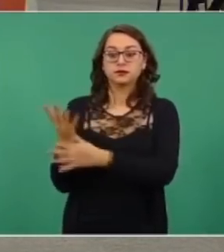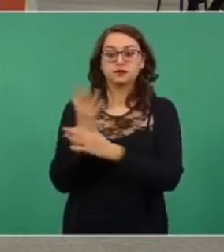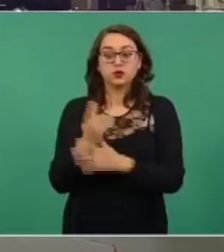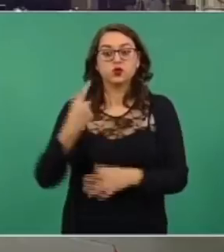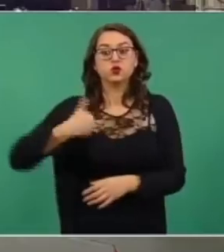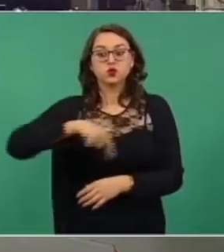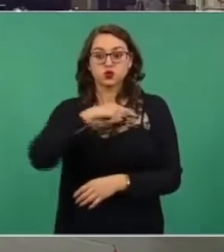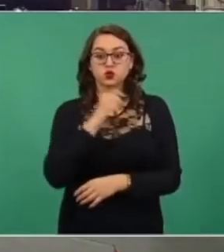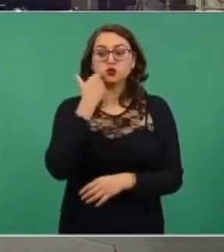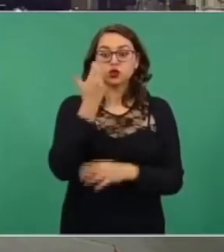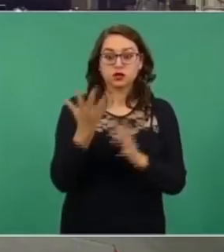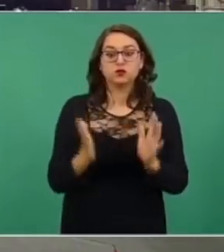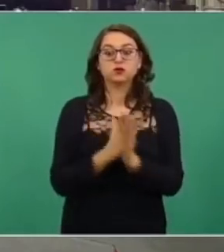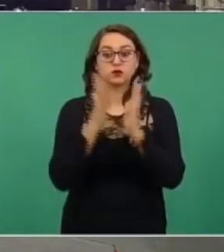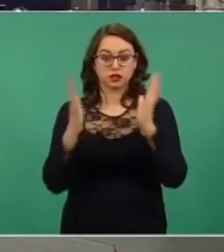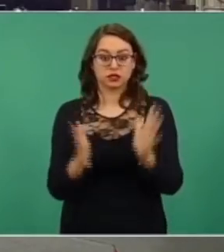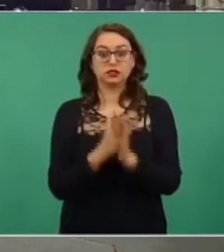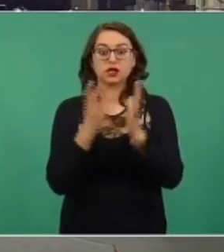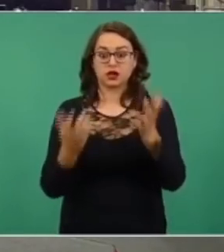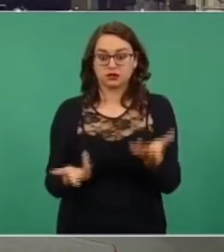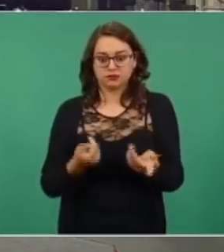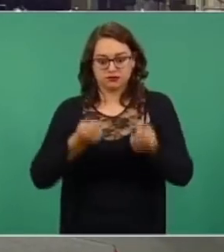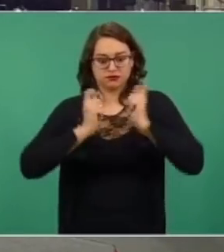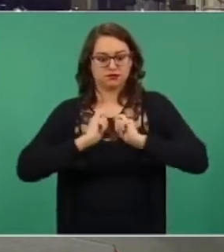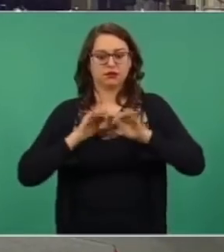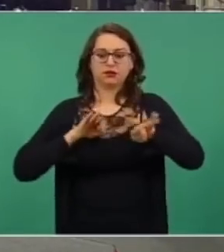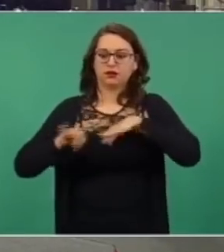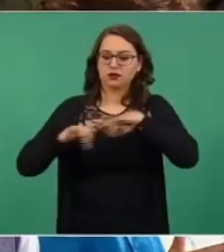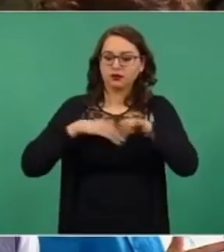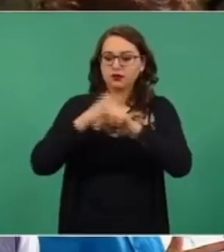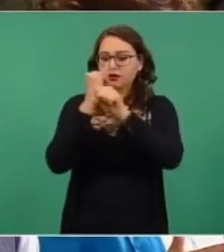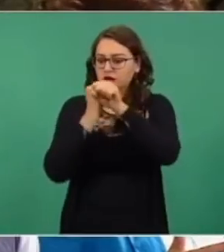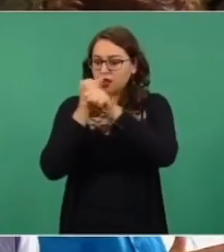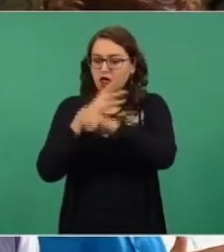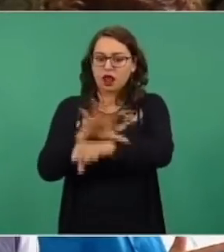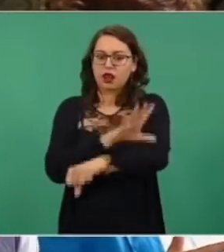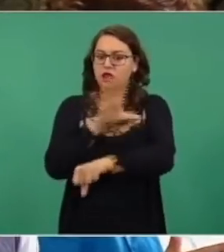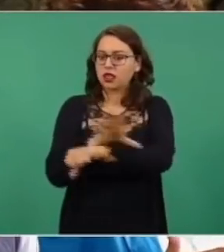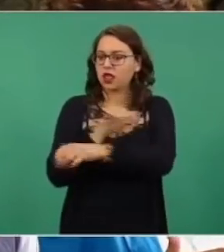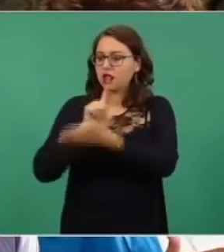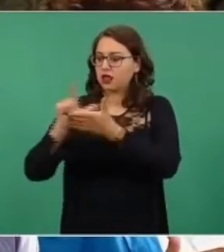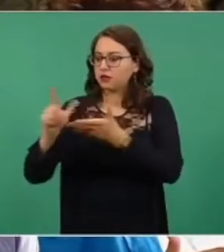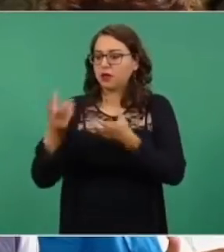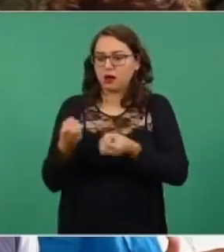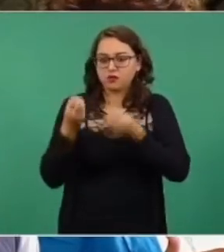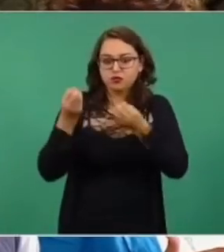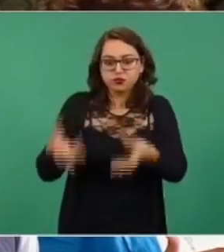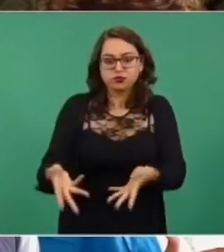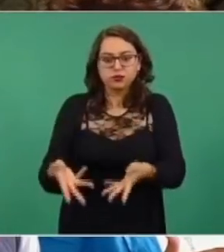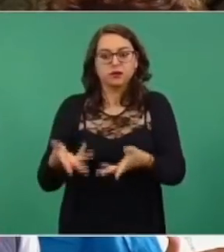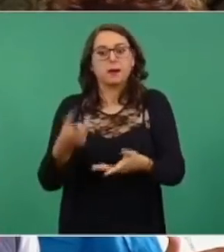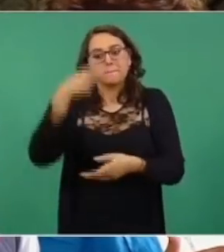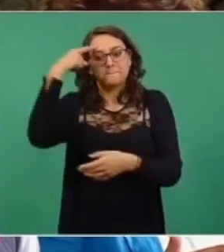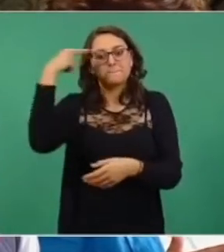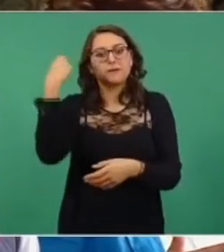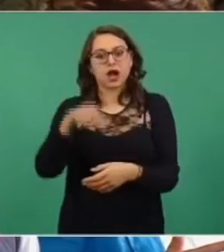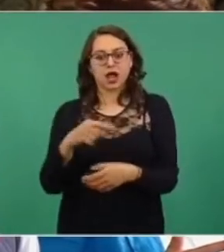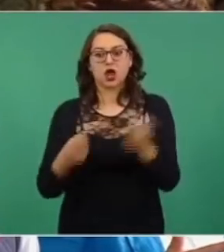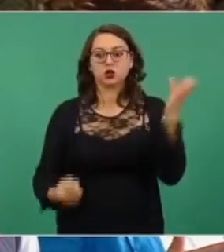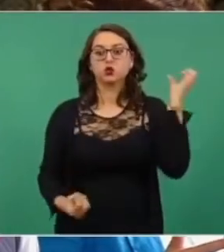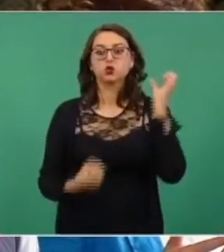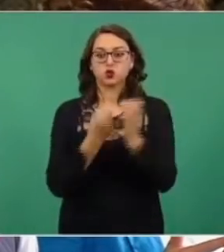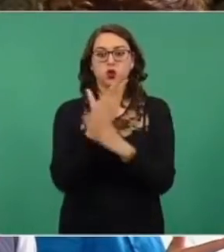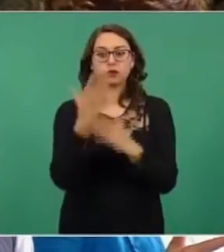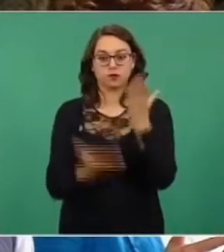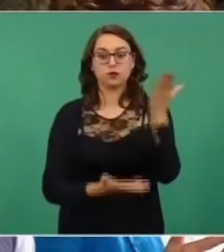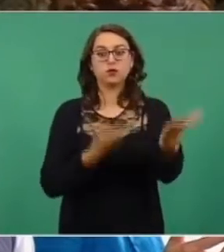nosotros queremos participar de nuestro trabajo que nos corresponde para poder estar aportando precisamente a esta nueva